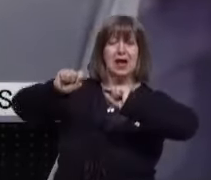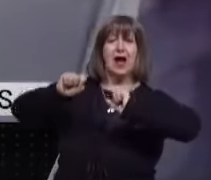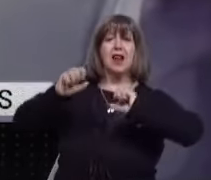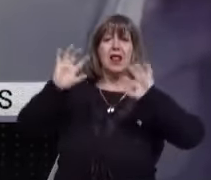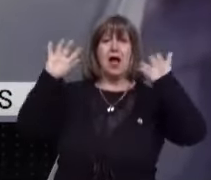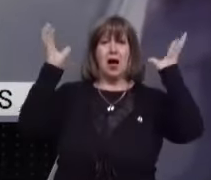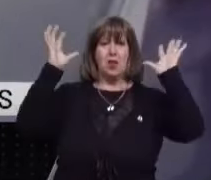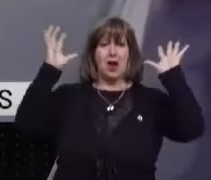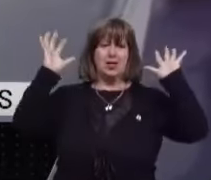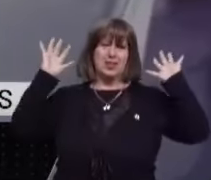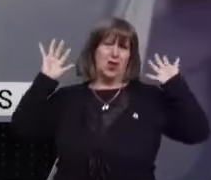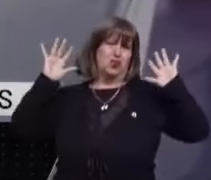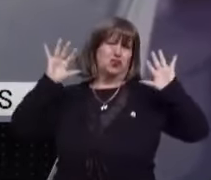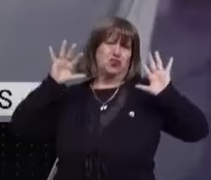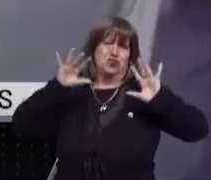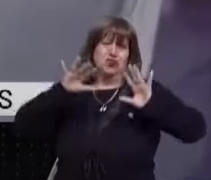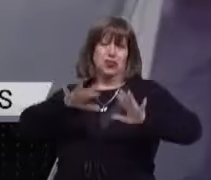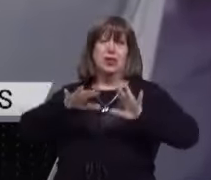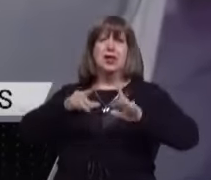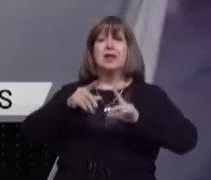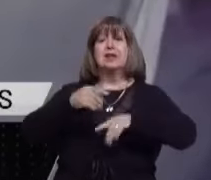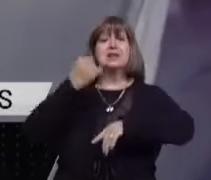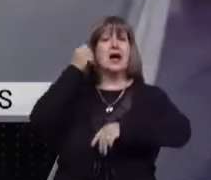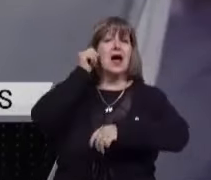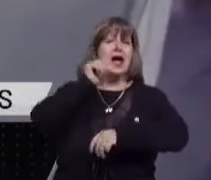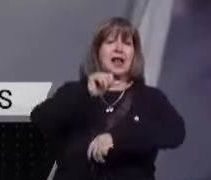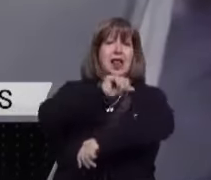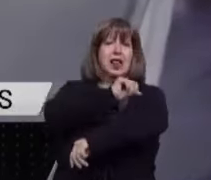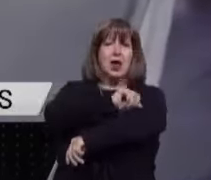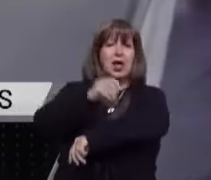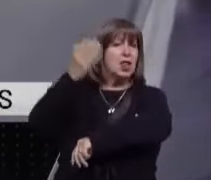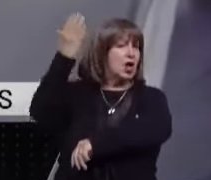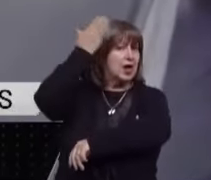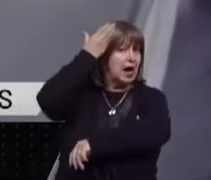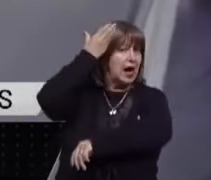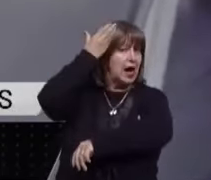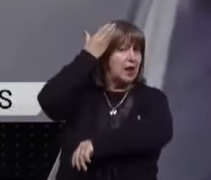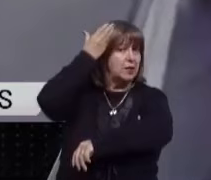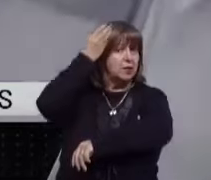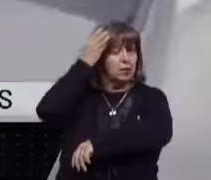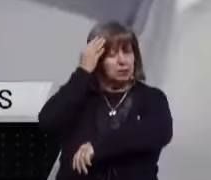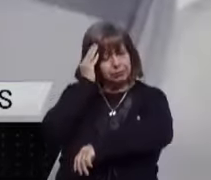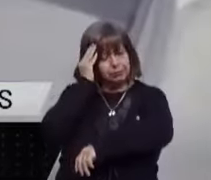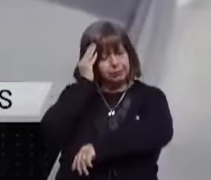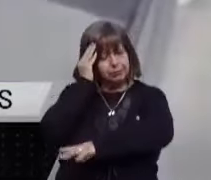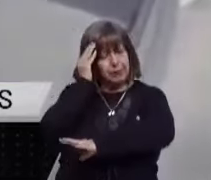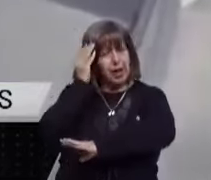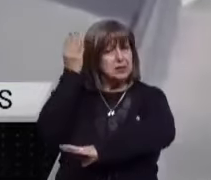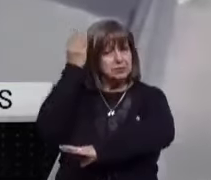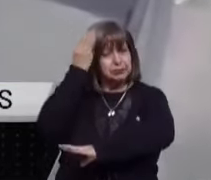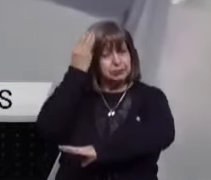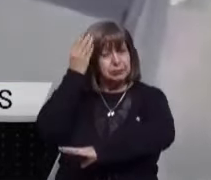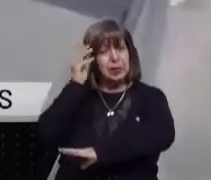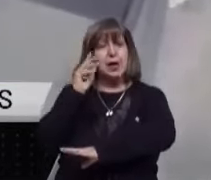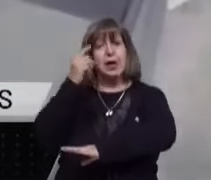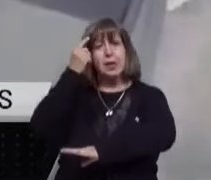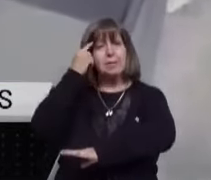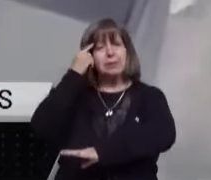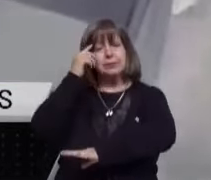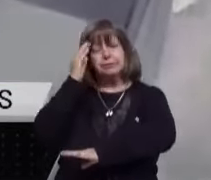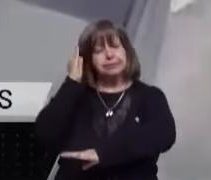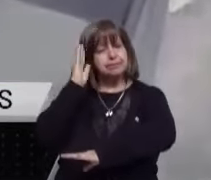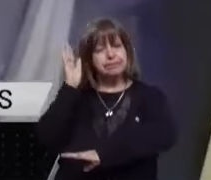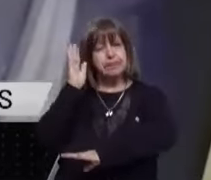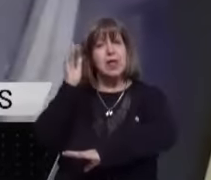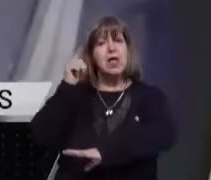servicio de emergencias coordinado asistió a este conductor, le diagnosticó traumatismo de cráneo con pérdida de conocimiento, politraumatismos varios y